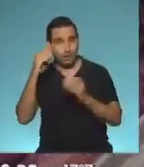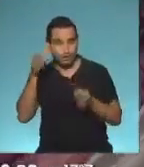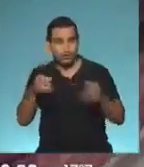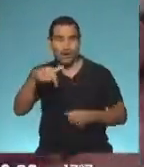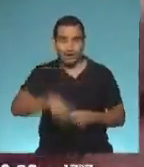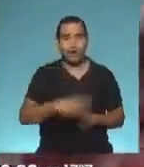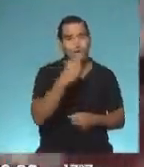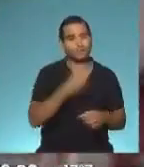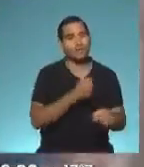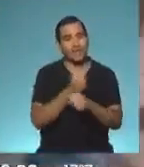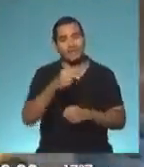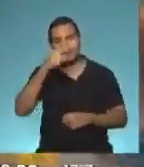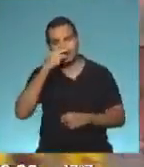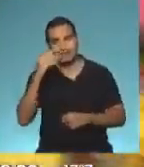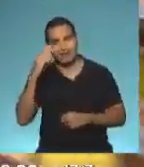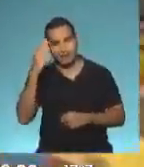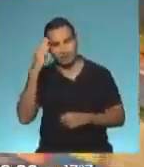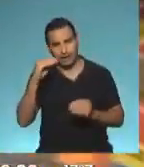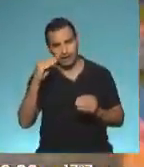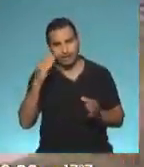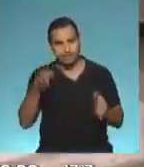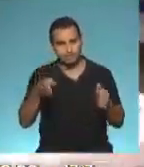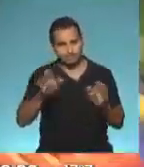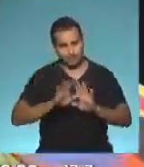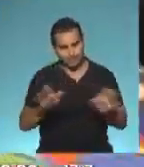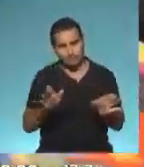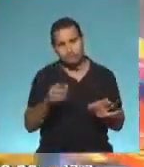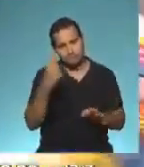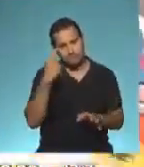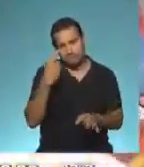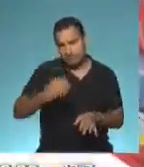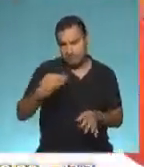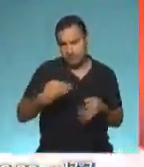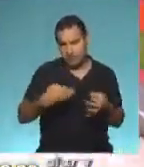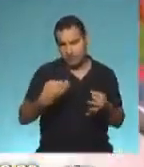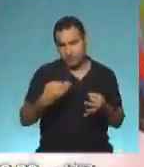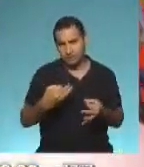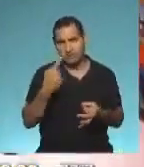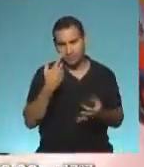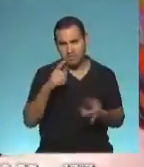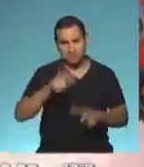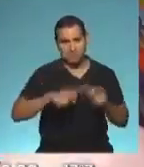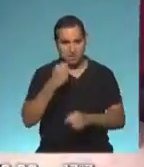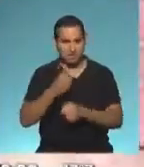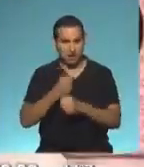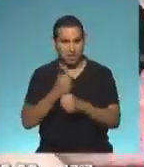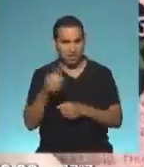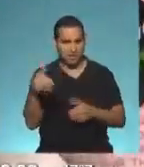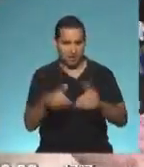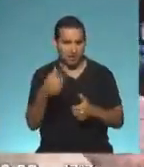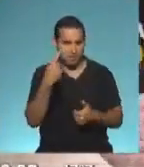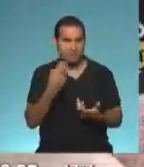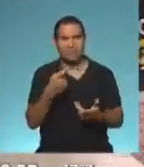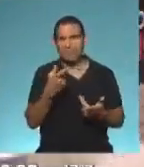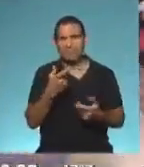vamos a hacer de 11 a 19 horas que es lo que más o menos creemos que podemos con el personal que tenemos y aparte